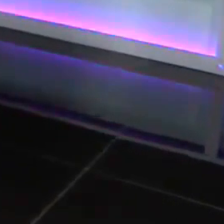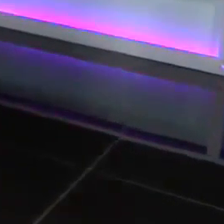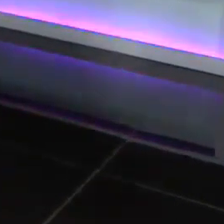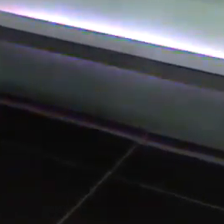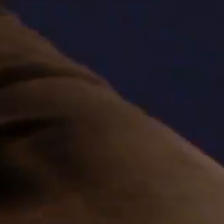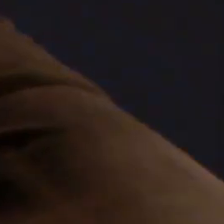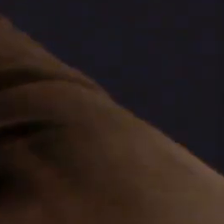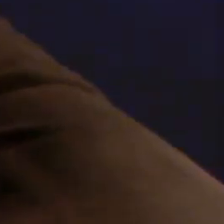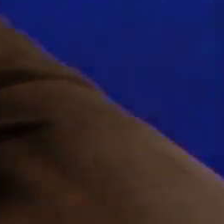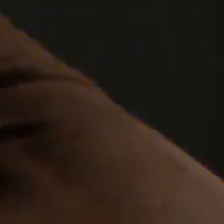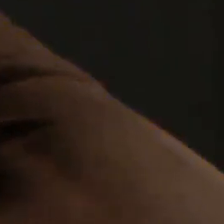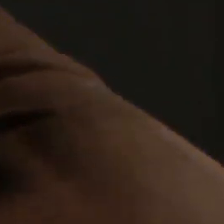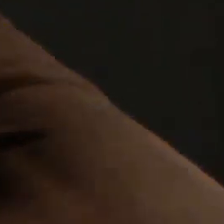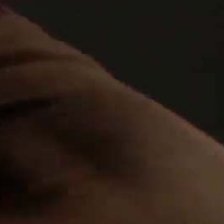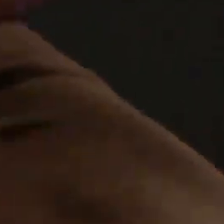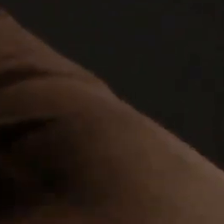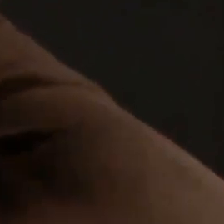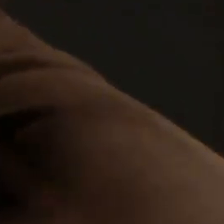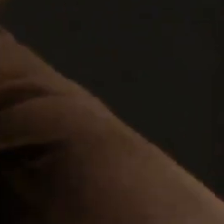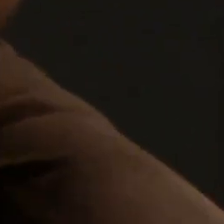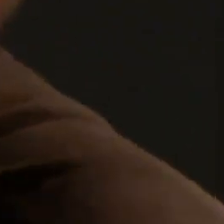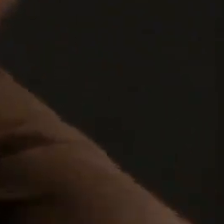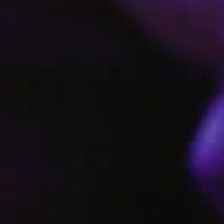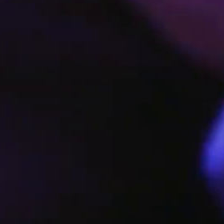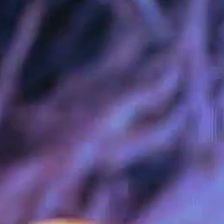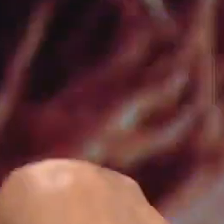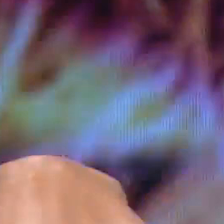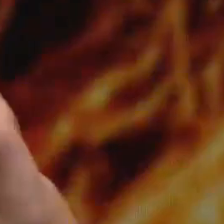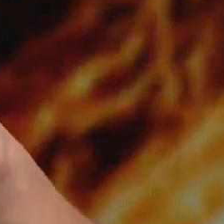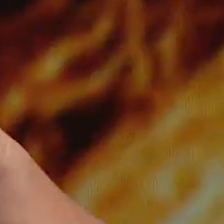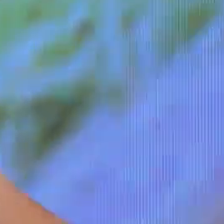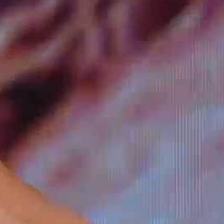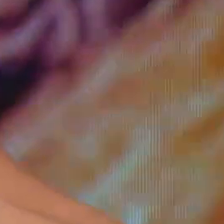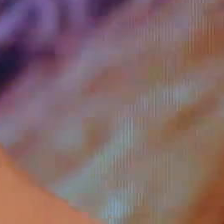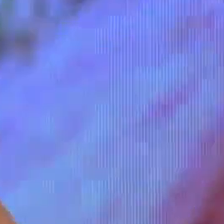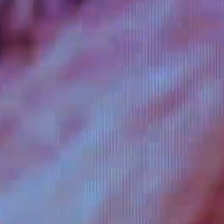Hormiga viaja.